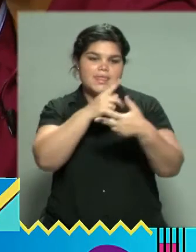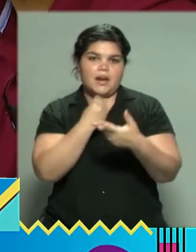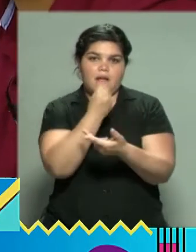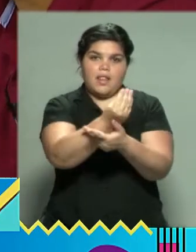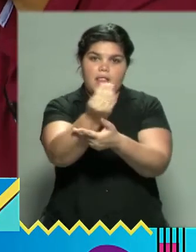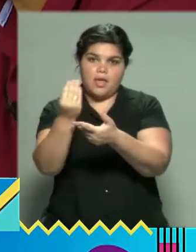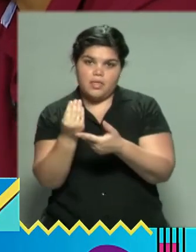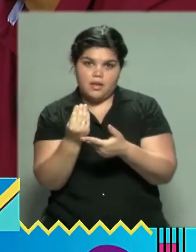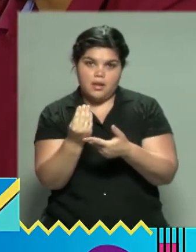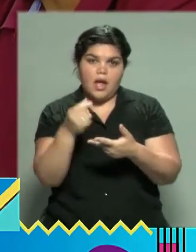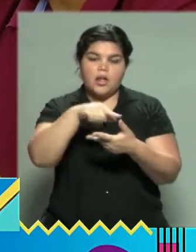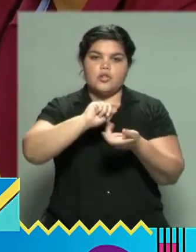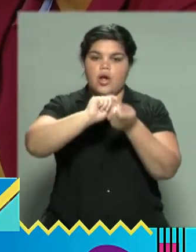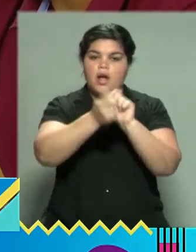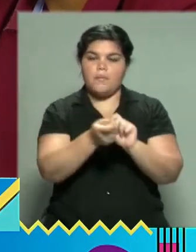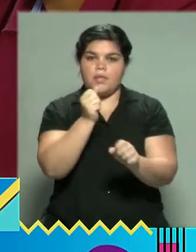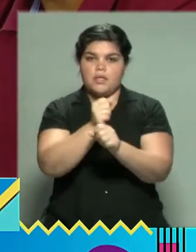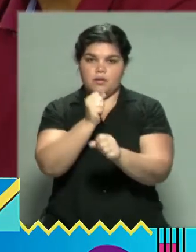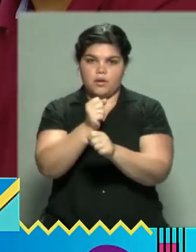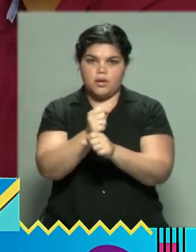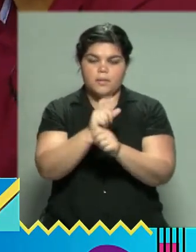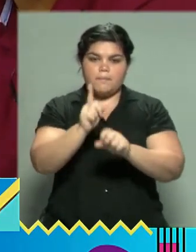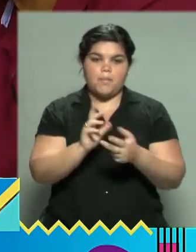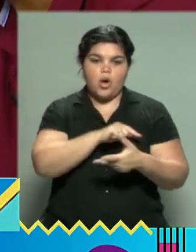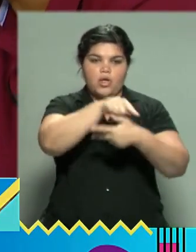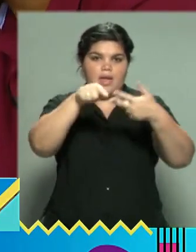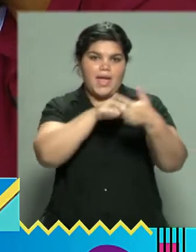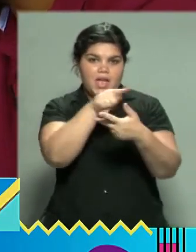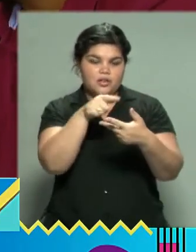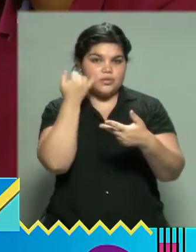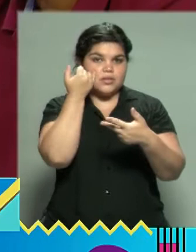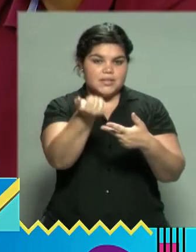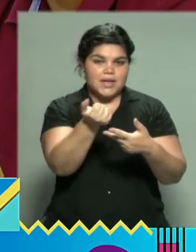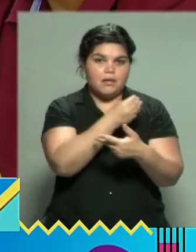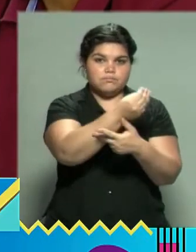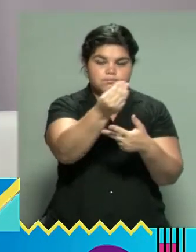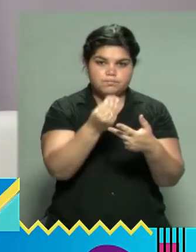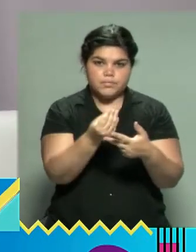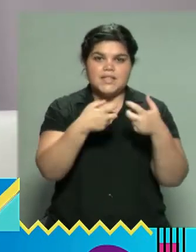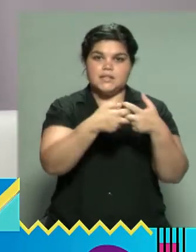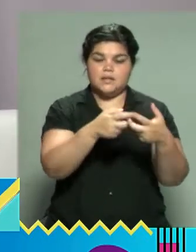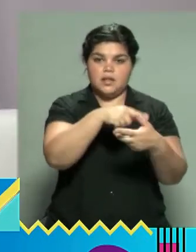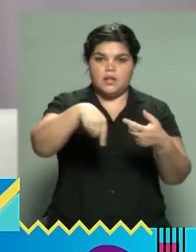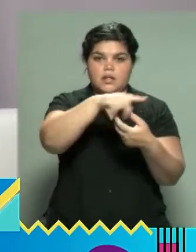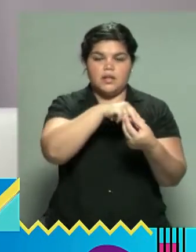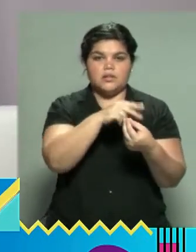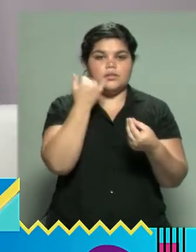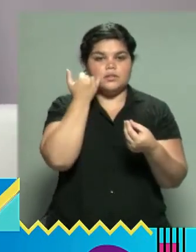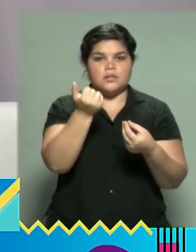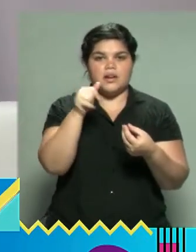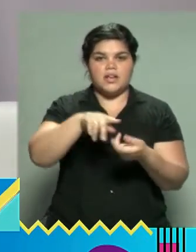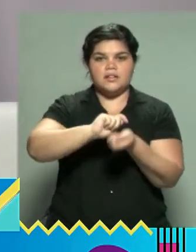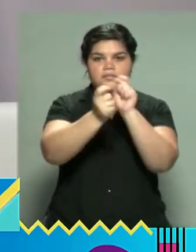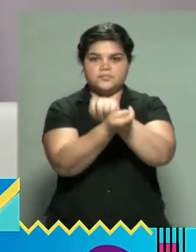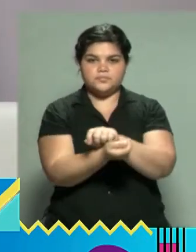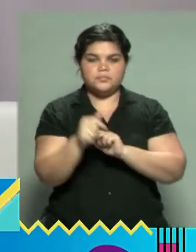reforma laboral. Sin ir más lejos, el triunvirato de la CGT hizo unas modificaciones al supuesto proyecto de ley que anda dando vueltas en el Congreso.